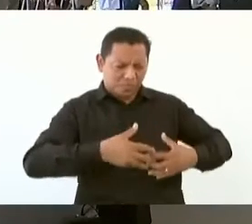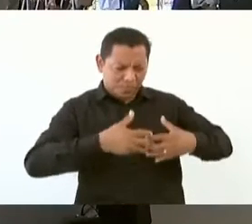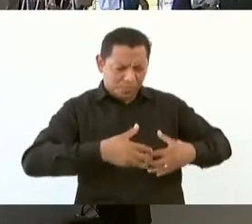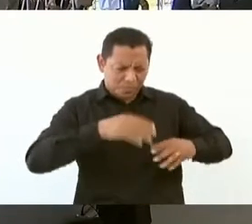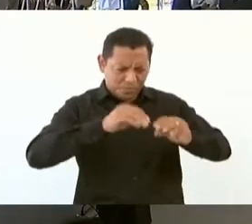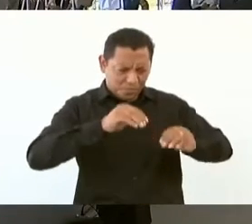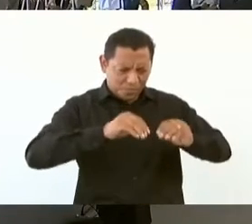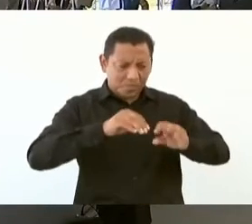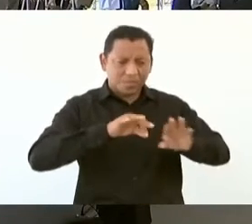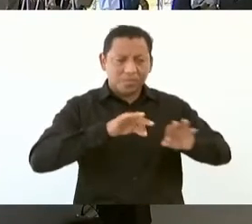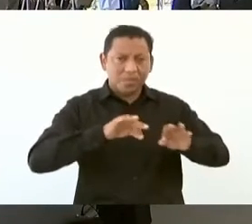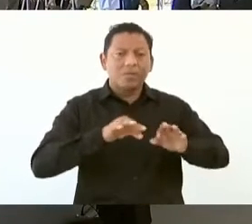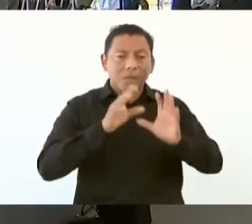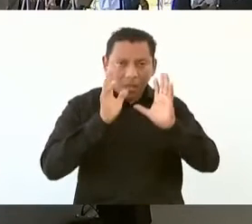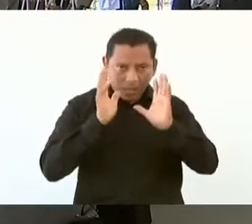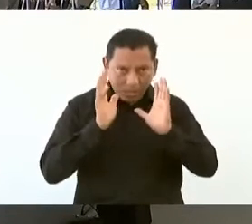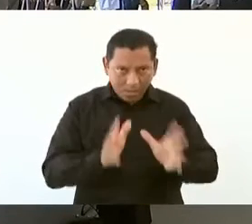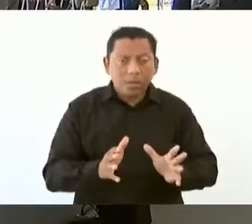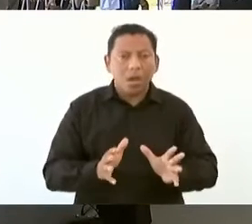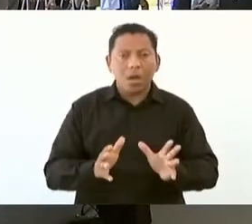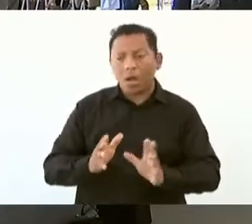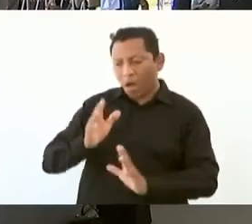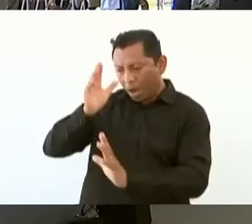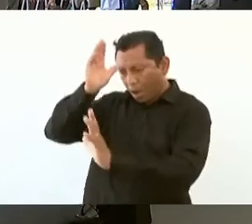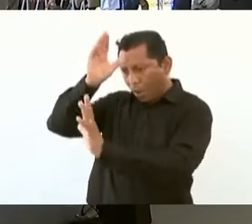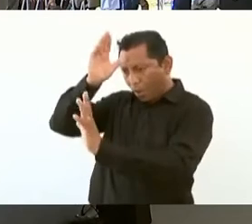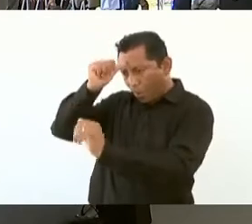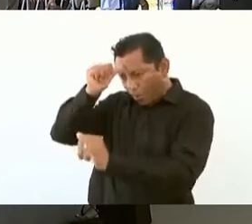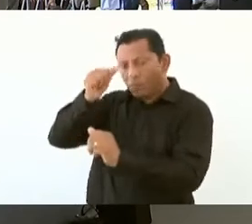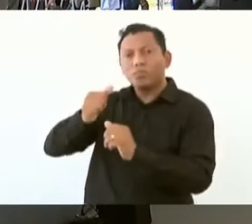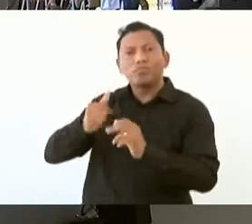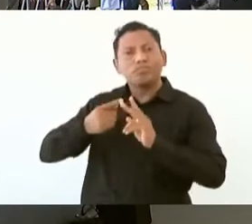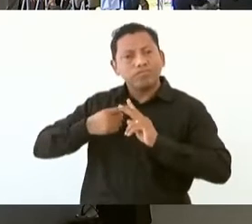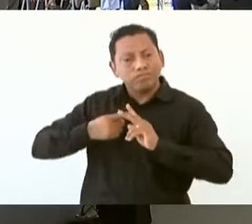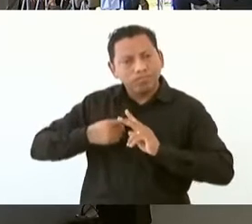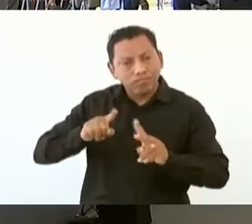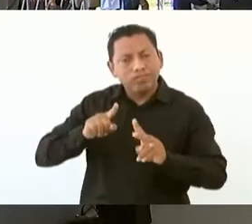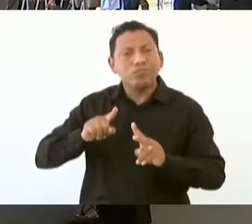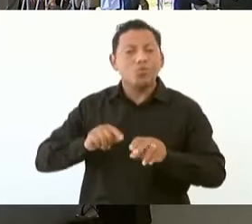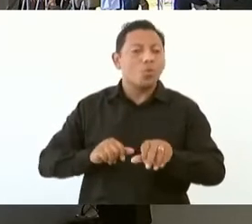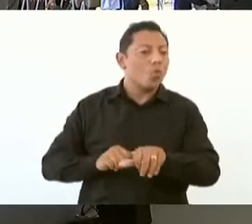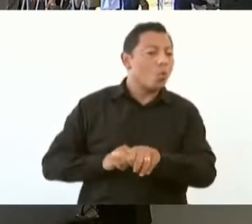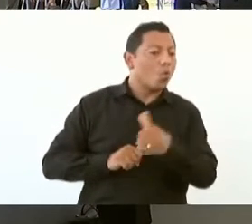y ya tomamos el acuerdo de construir otra